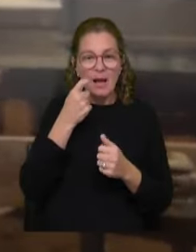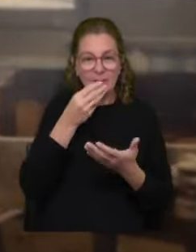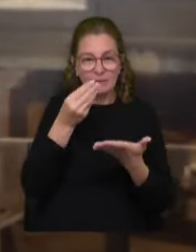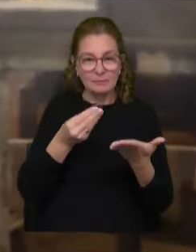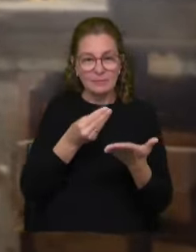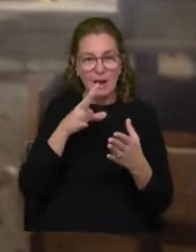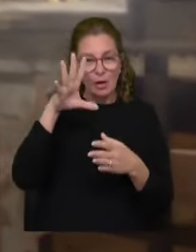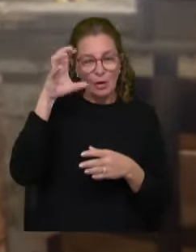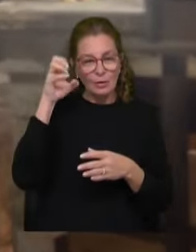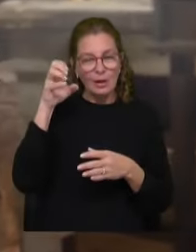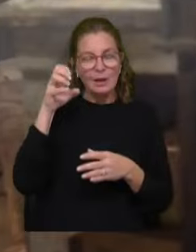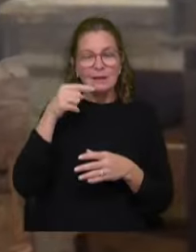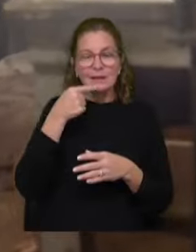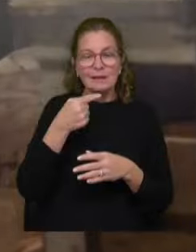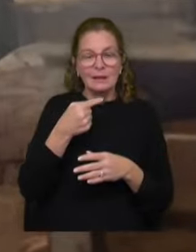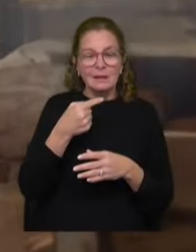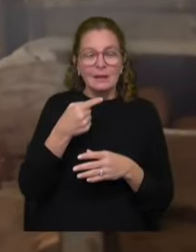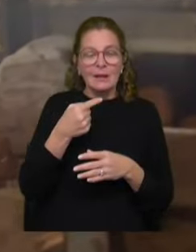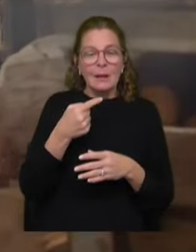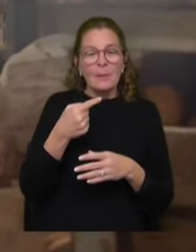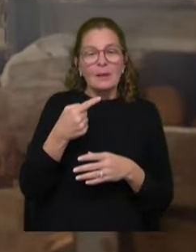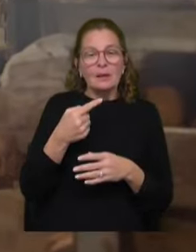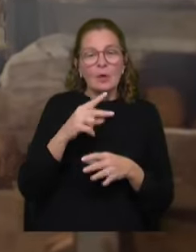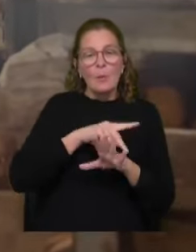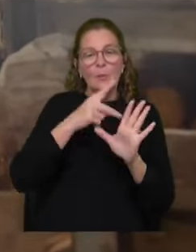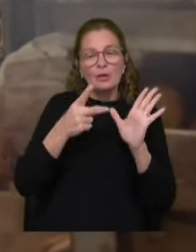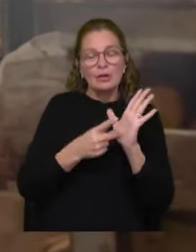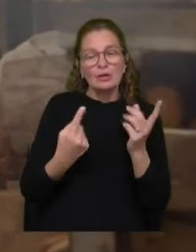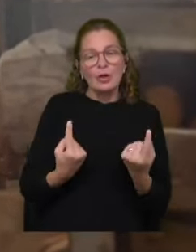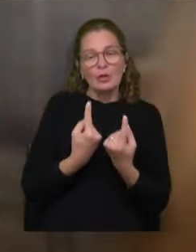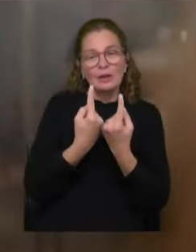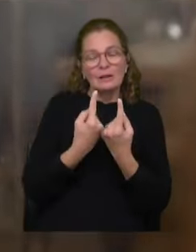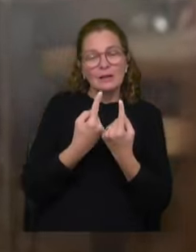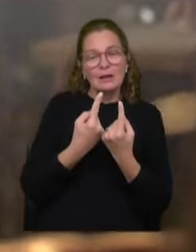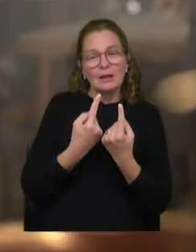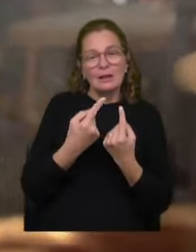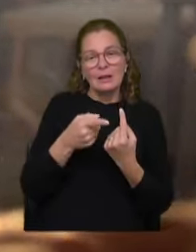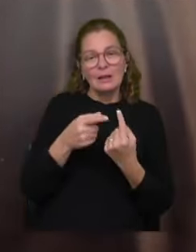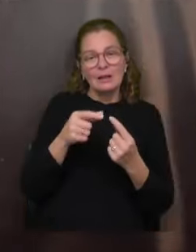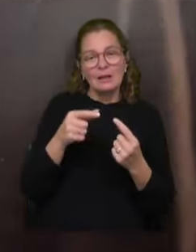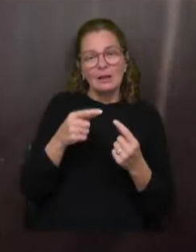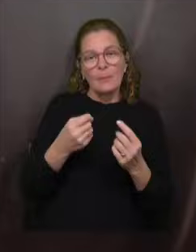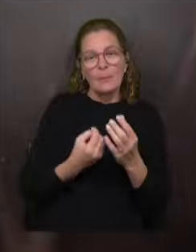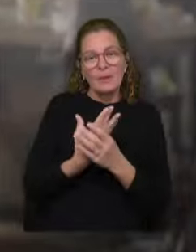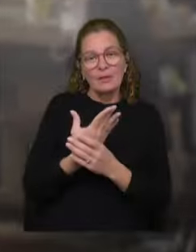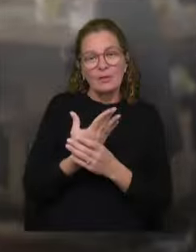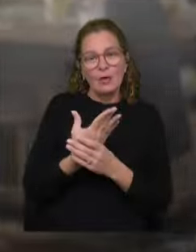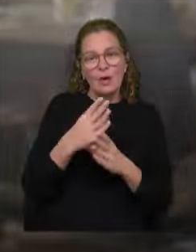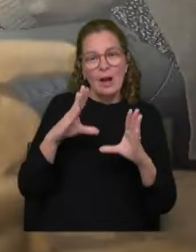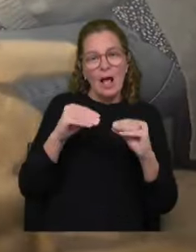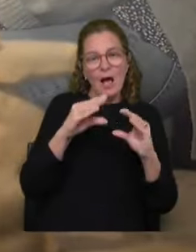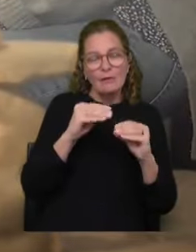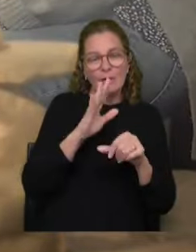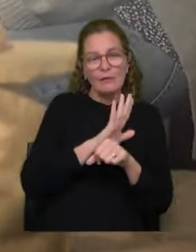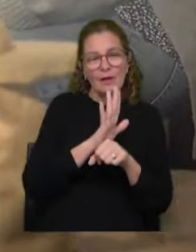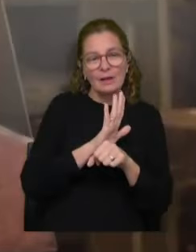recordar. Trazos de la Memoria está inspirado en el proyecto Encontrarte con Ellos, proyecto que surgió del diálogo entre los artistas